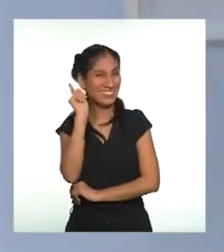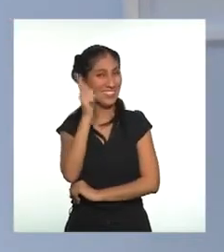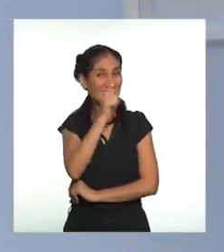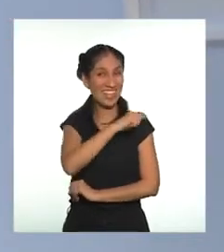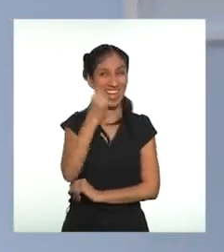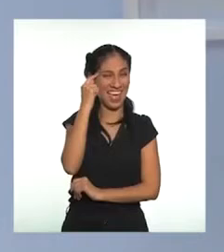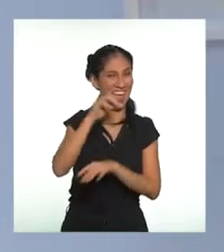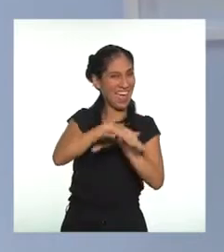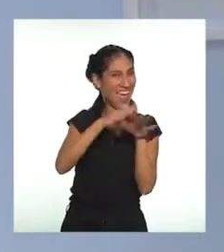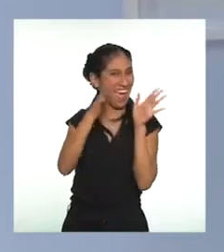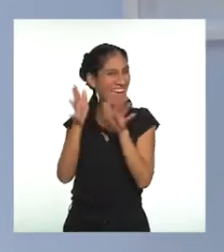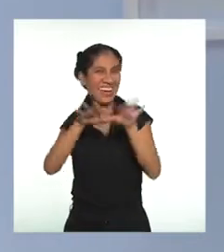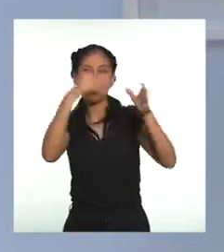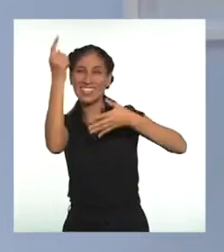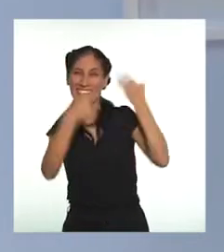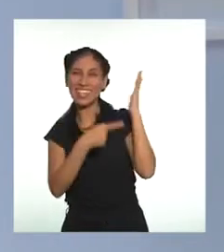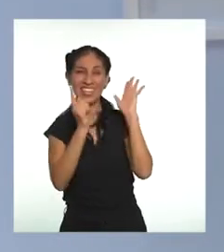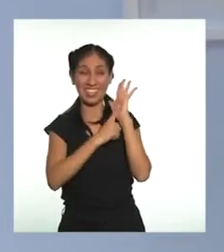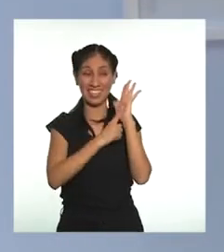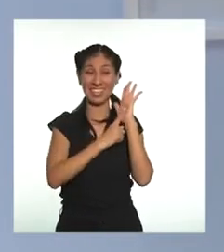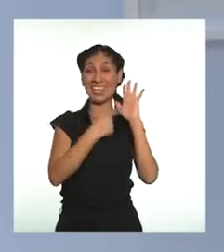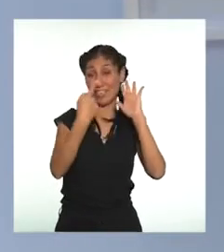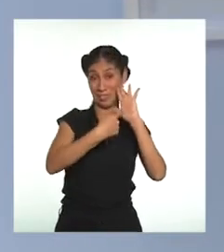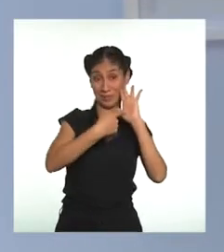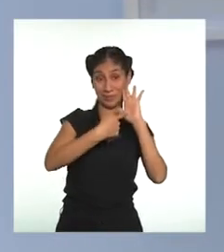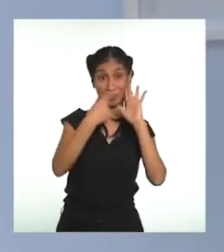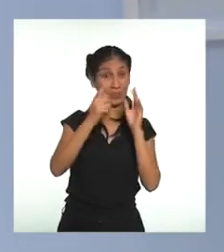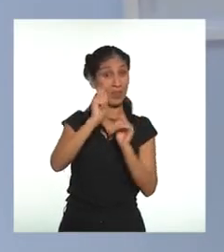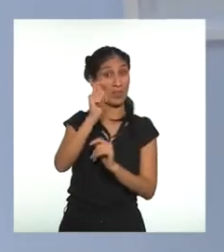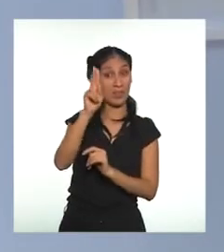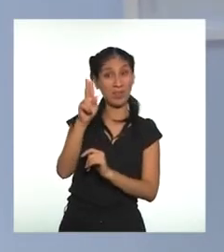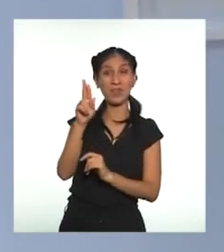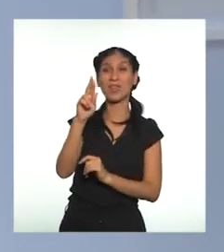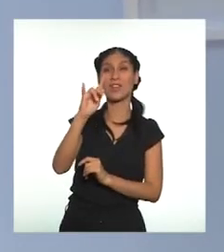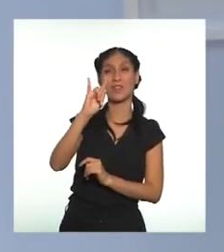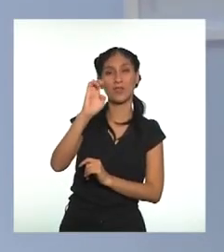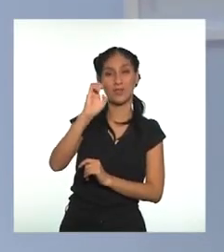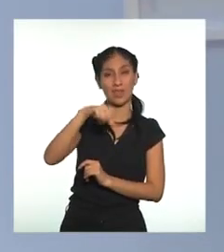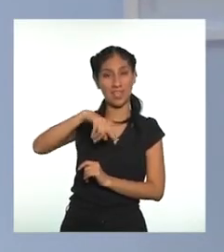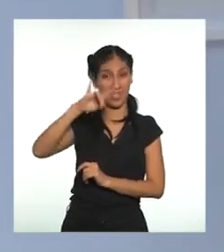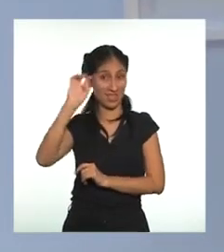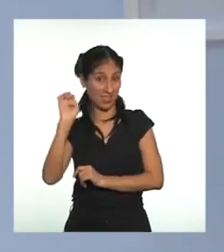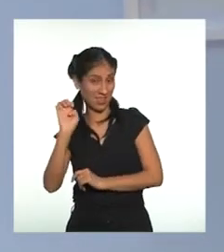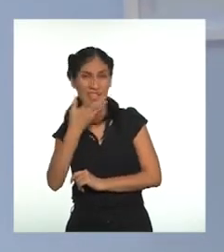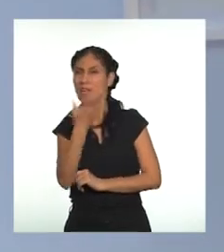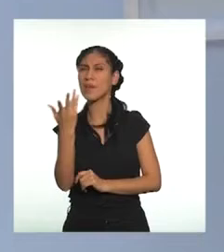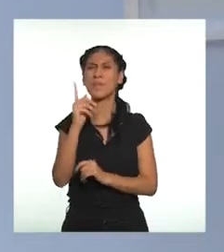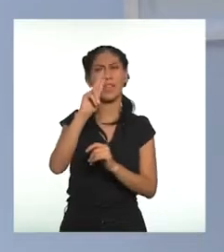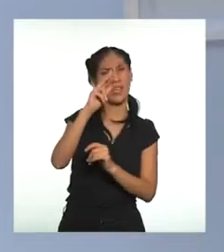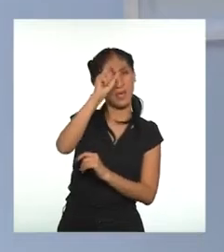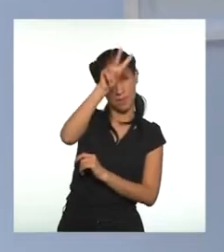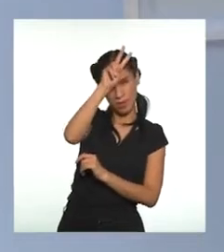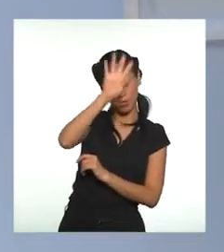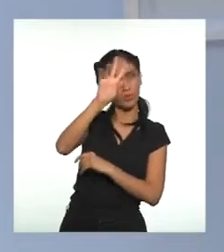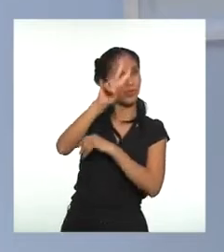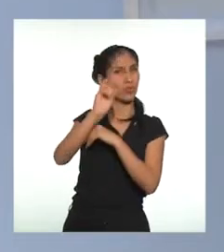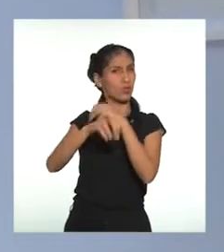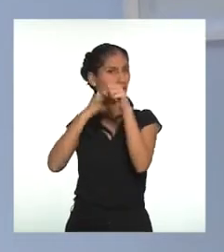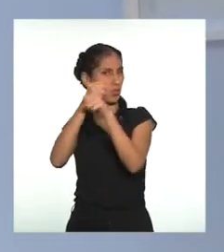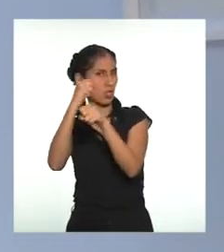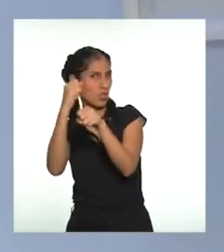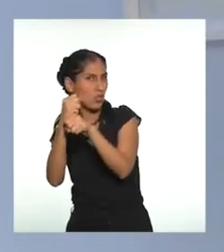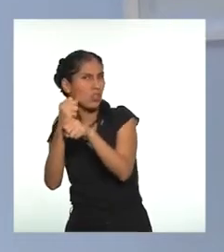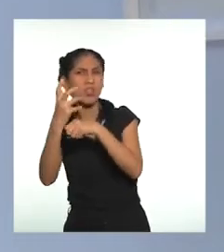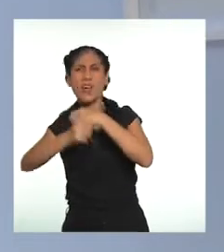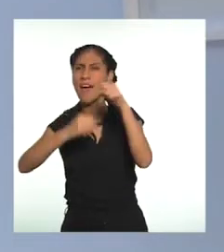decidimos hacer una dinámica muy divertida, el hashtag Trueque Bicentenario. ¿Y en qué consiste?